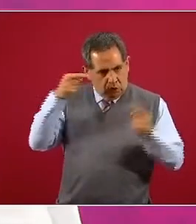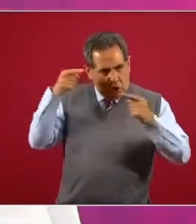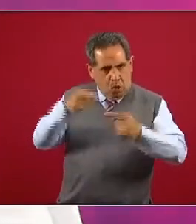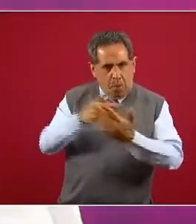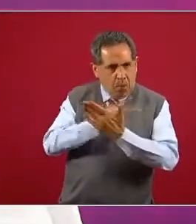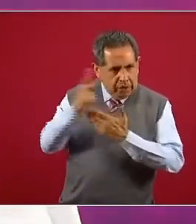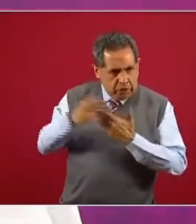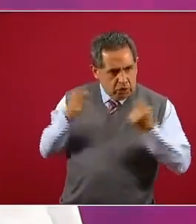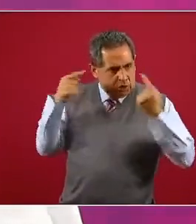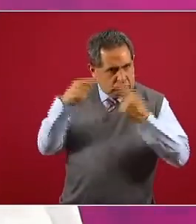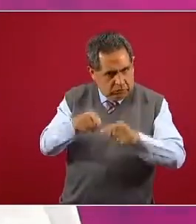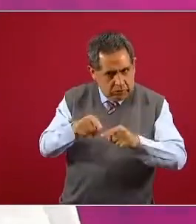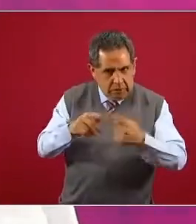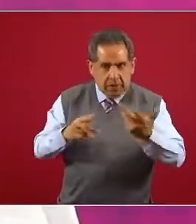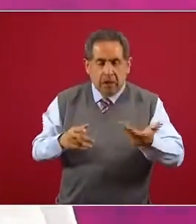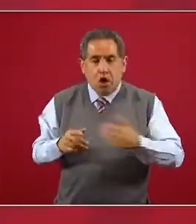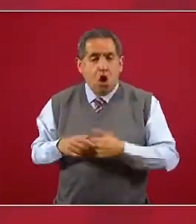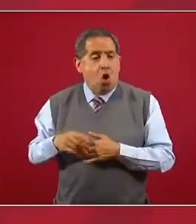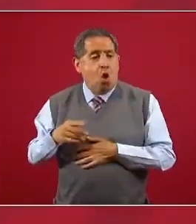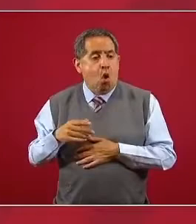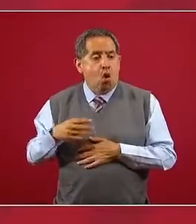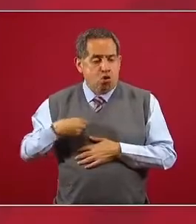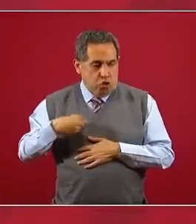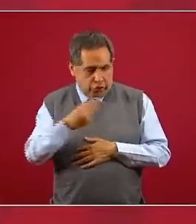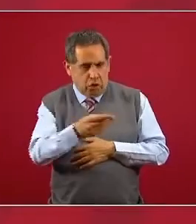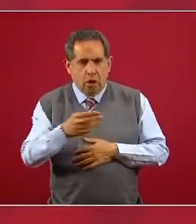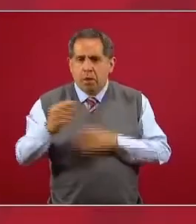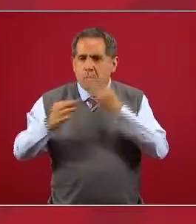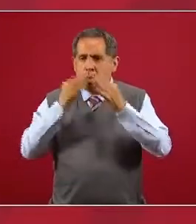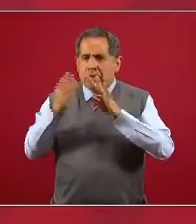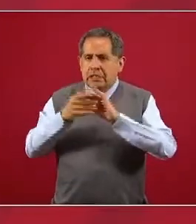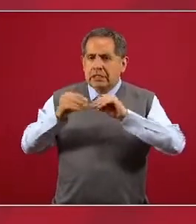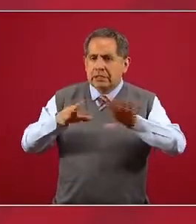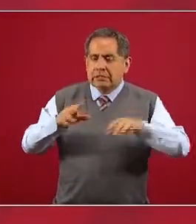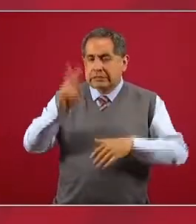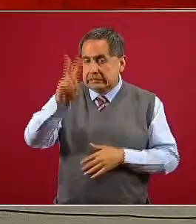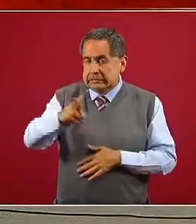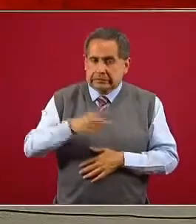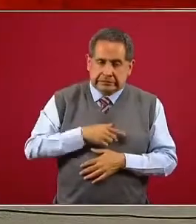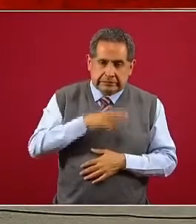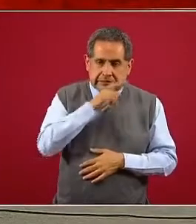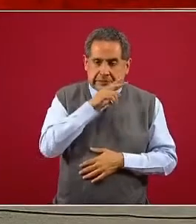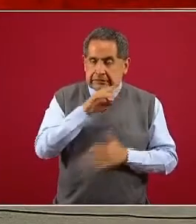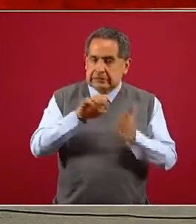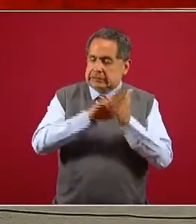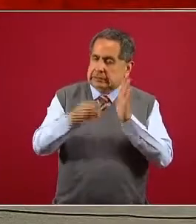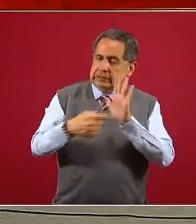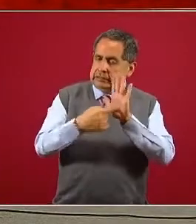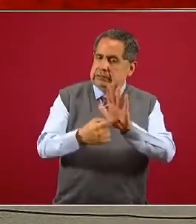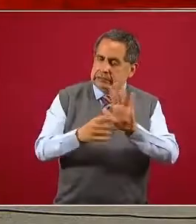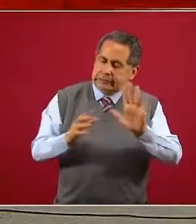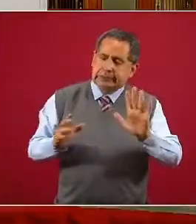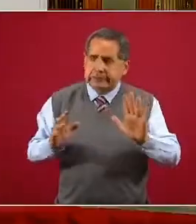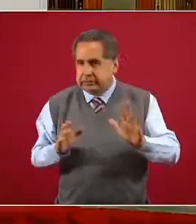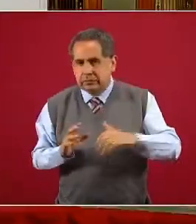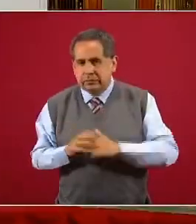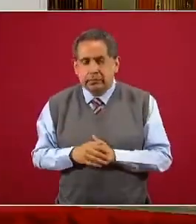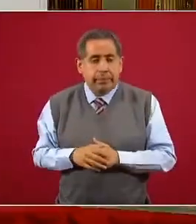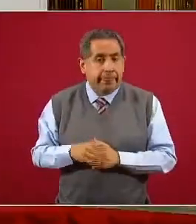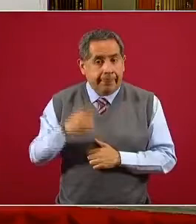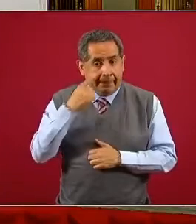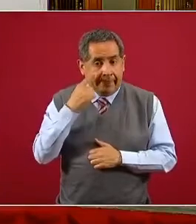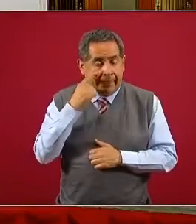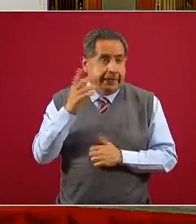proyecto o incluso de publicidad. Esta nos preocupa y quiero dejar aquí un ejemplo que es cuando